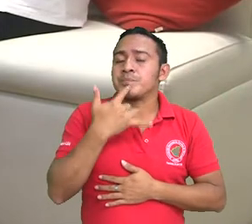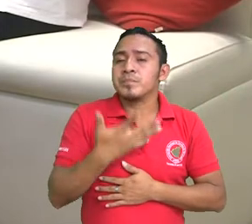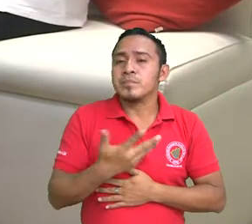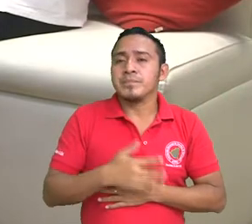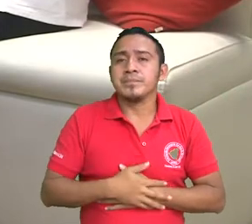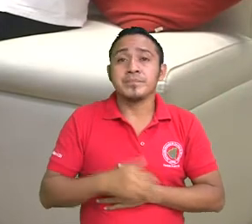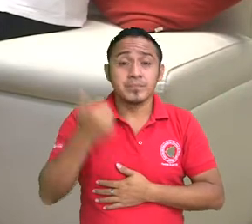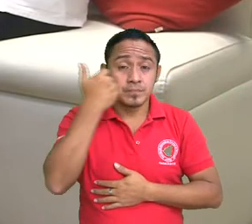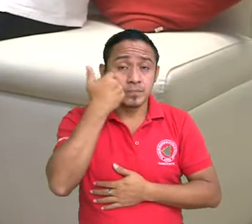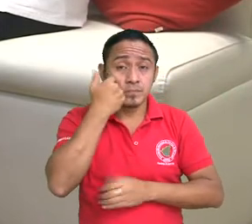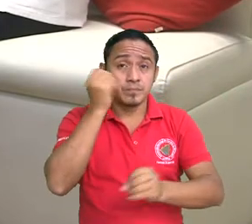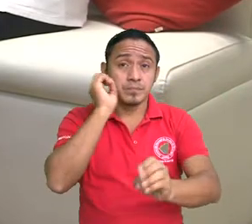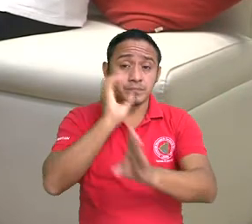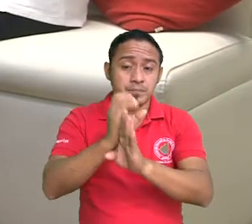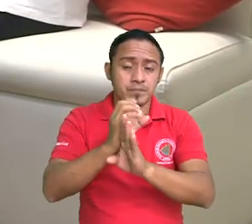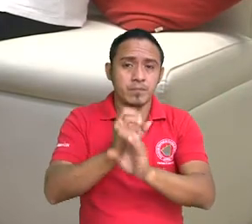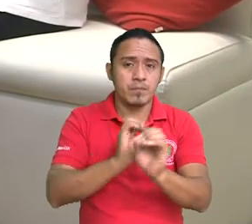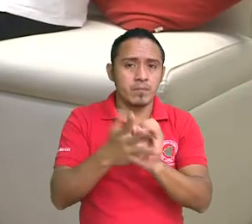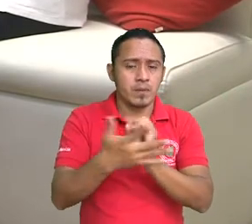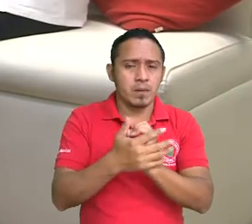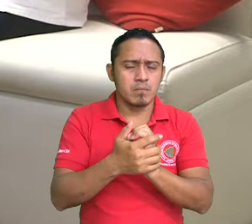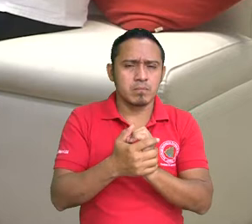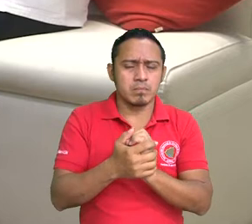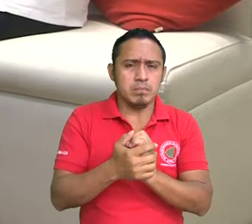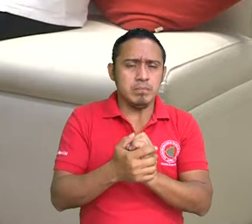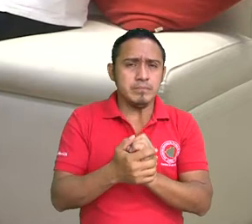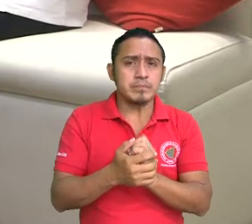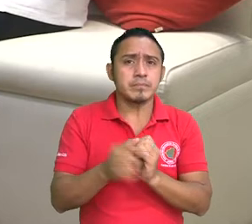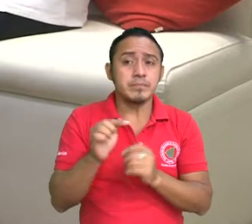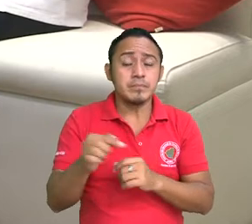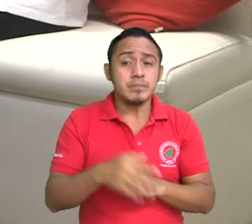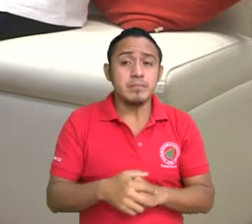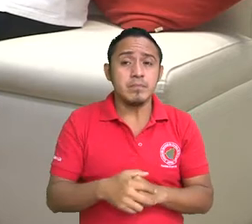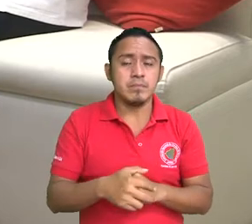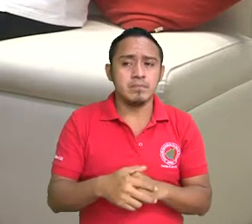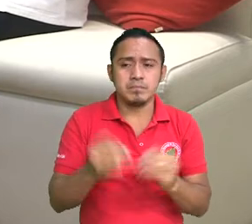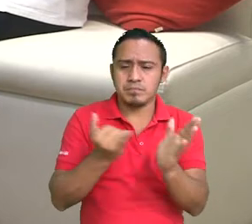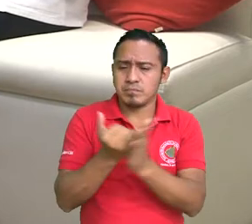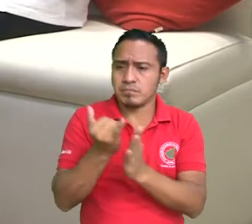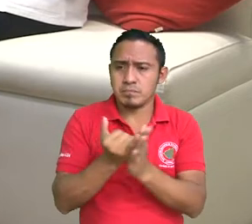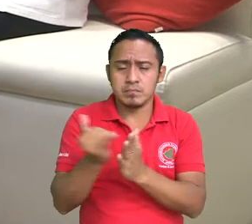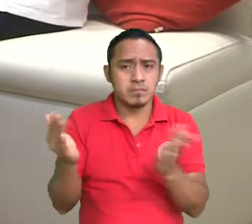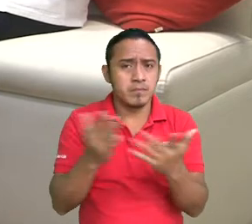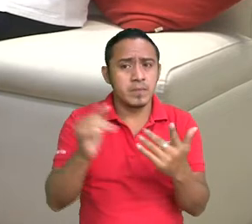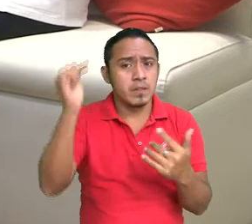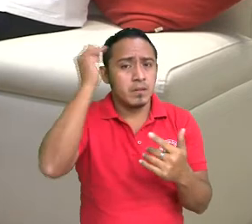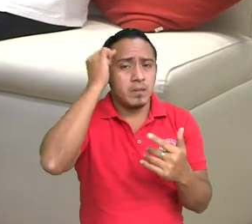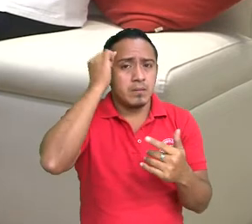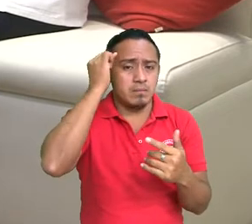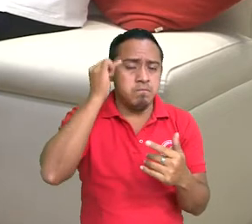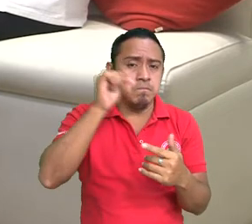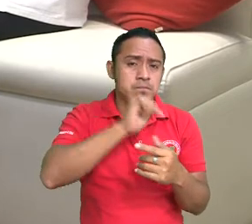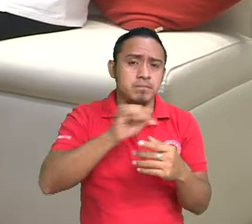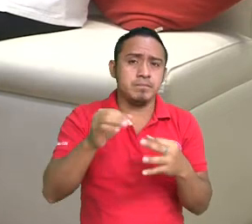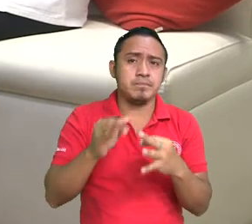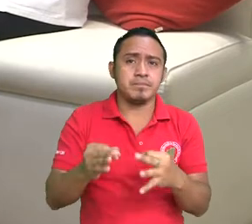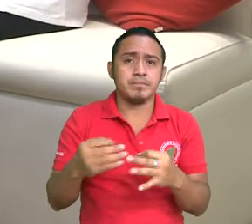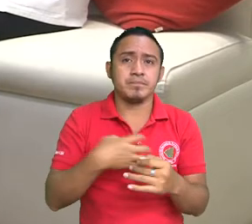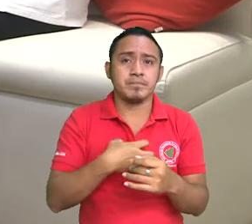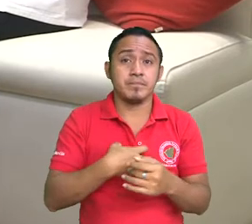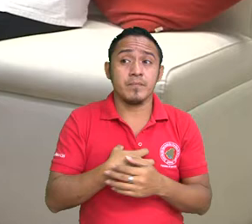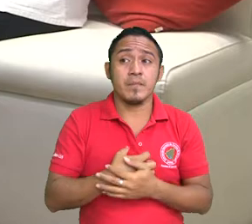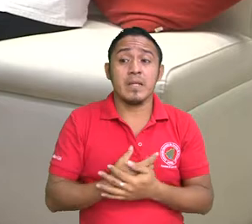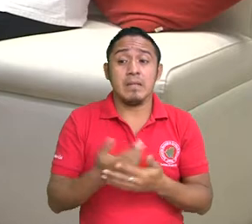causa de la enfermedad. Todavía no se sabe realmente, no hay estudios, pero se cree pues que la misma enfermedad, como